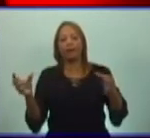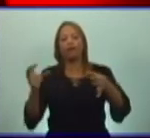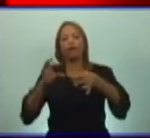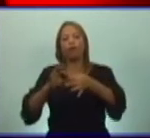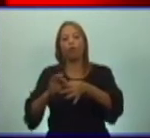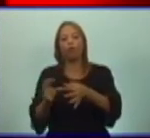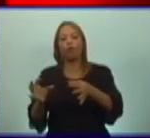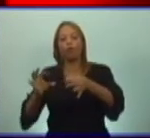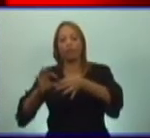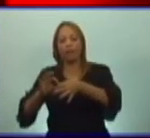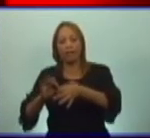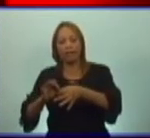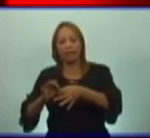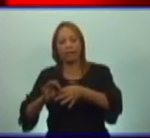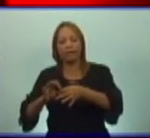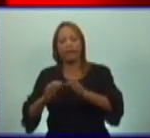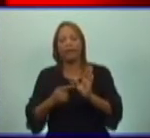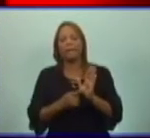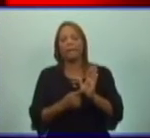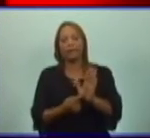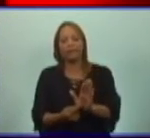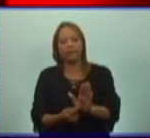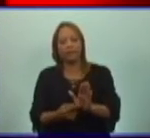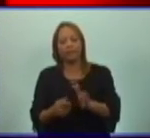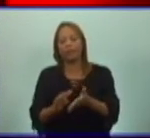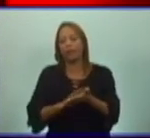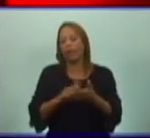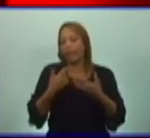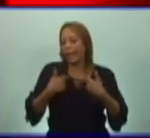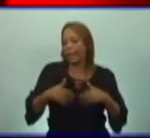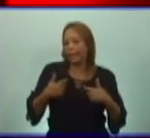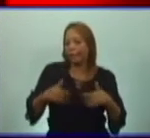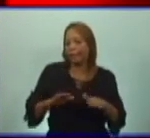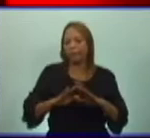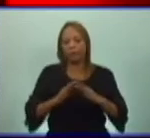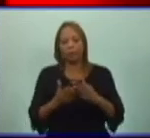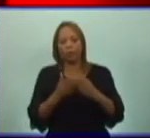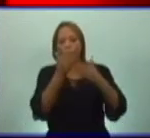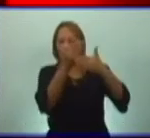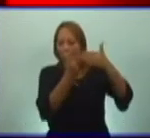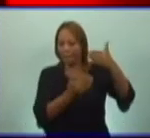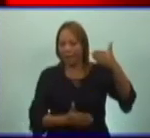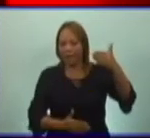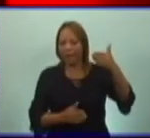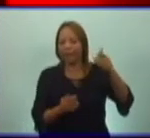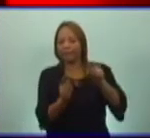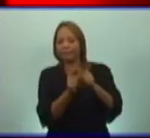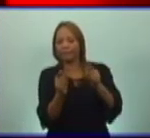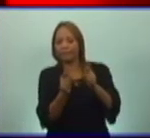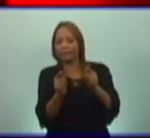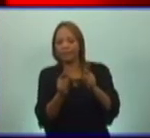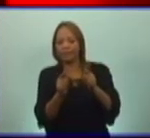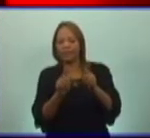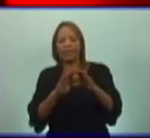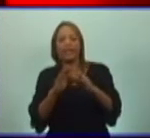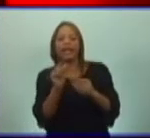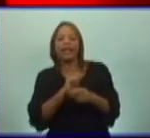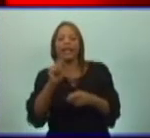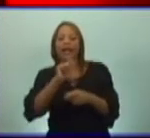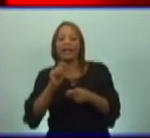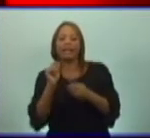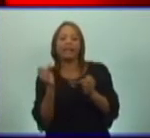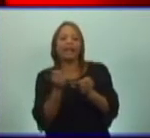concordancia, la presentación y la limpieza, el margen, la sangría, la letra clara